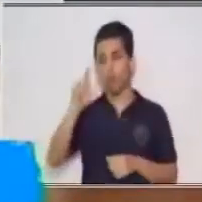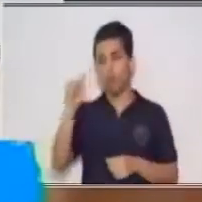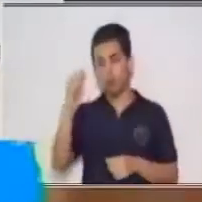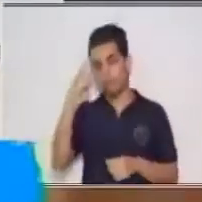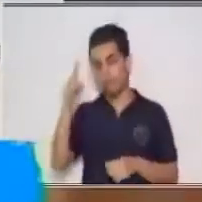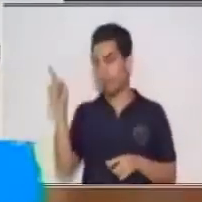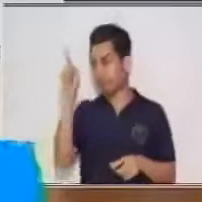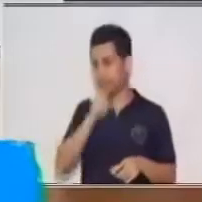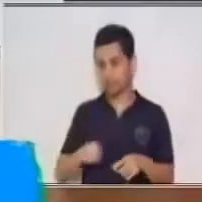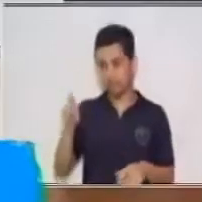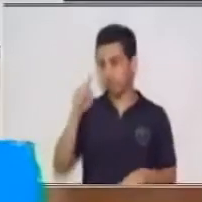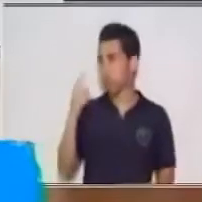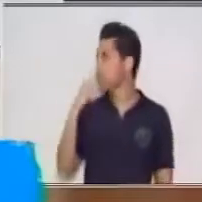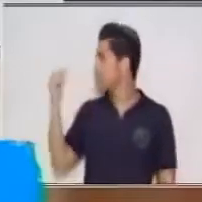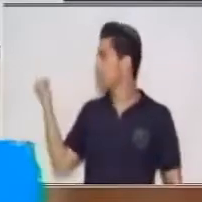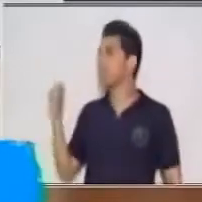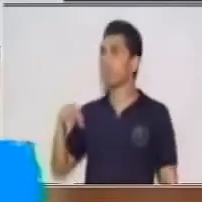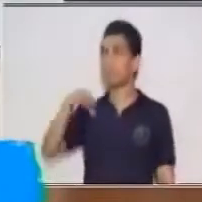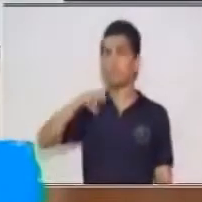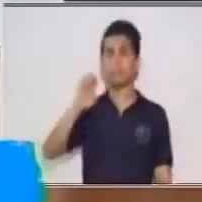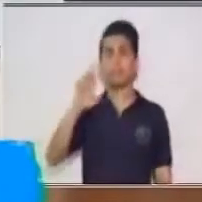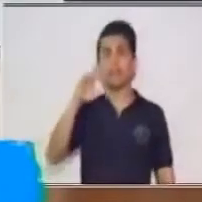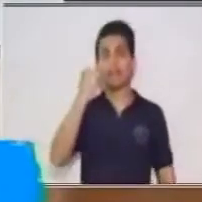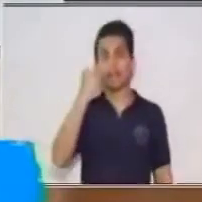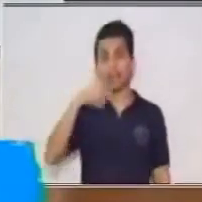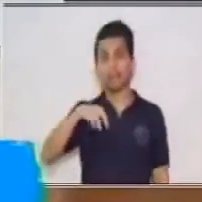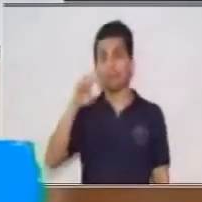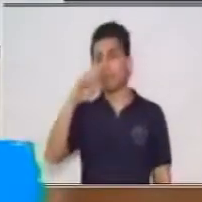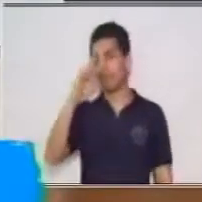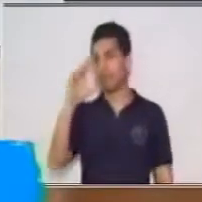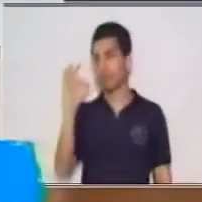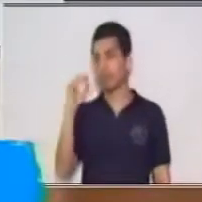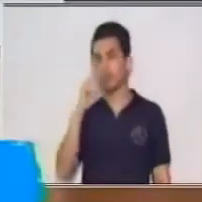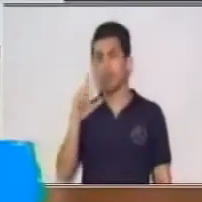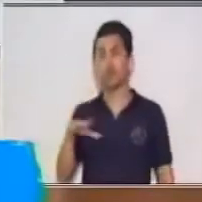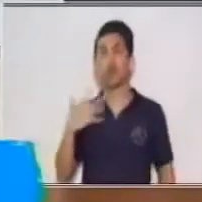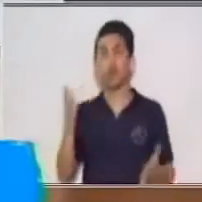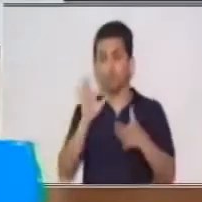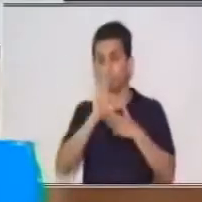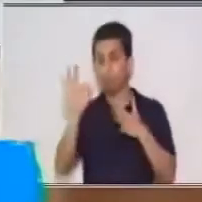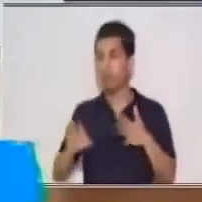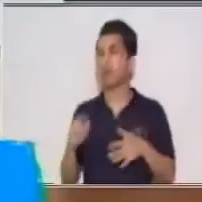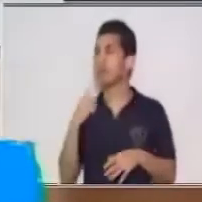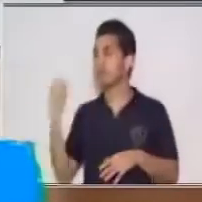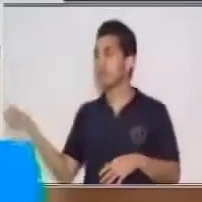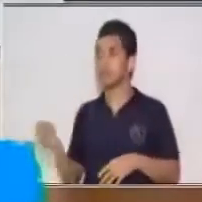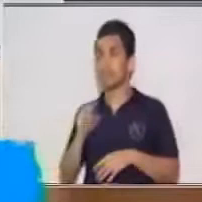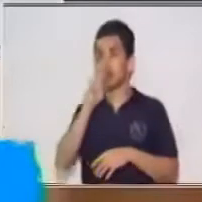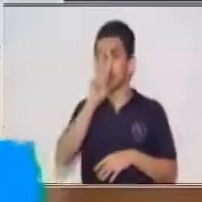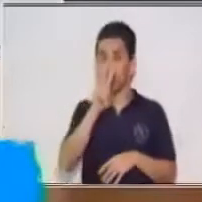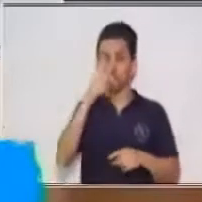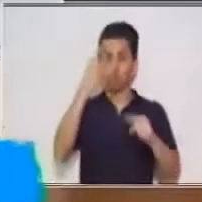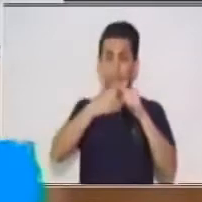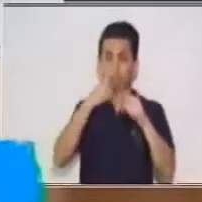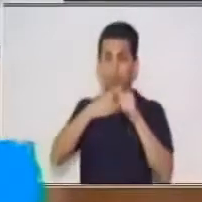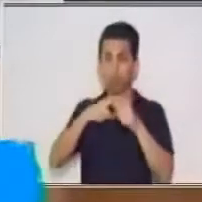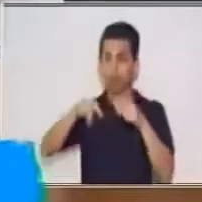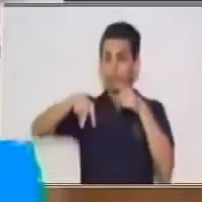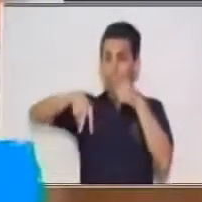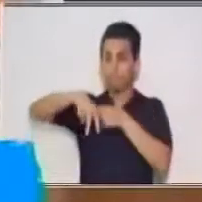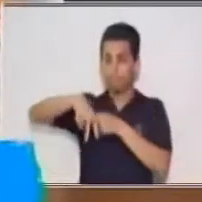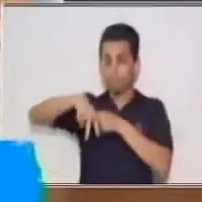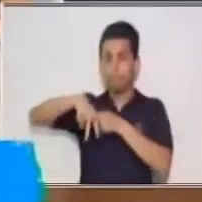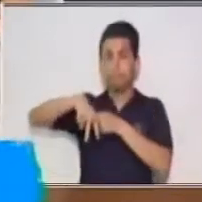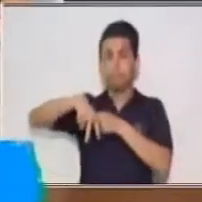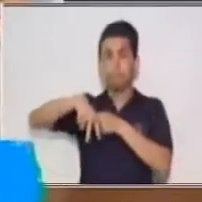¿El perímetro cuál es? Nuestra fórmula es el perímetro de 2 veces pi por el radio. ¿Te recuerdas cuánto es pi?